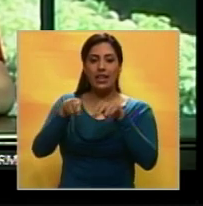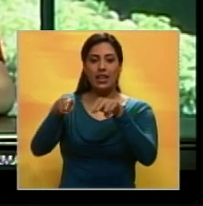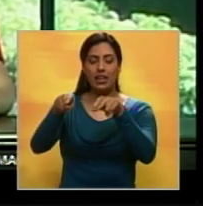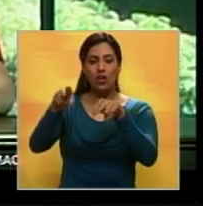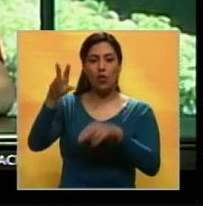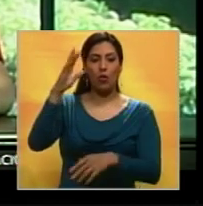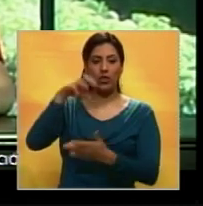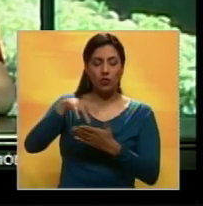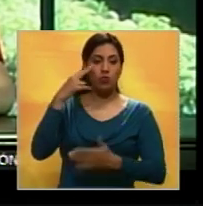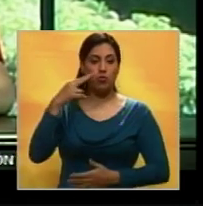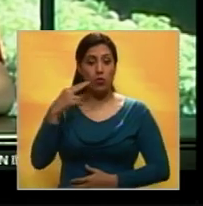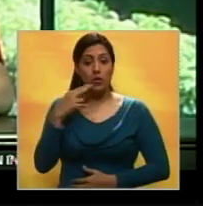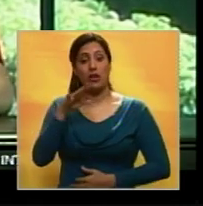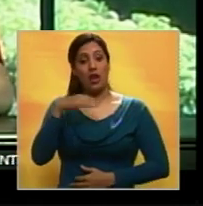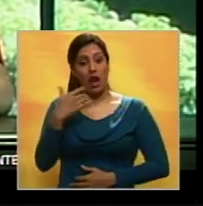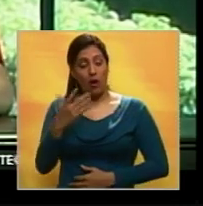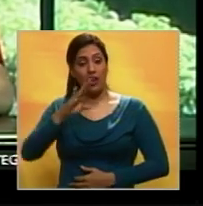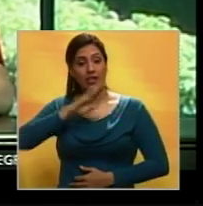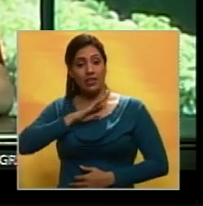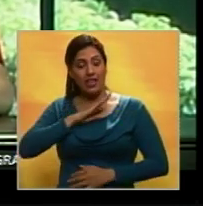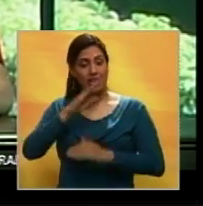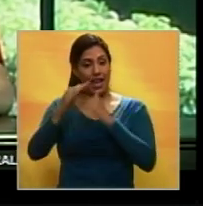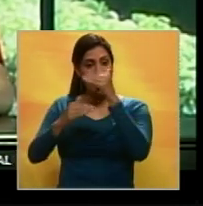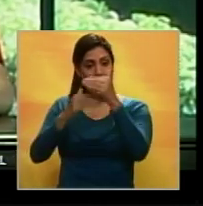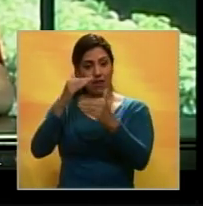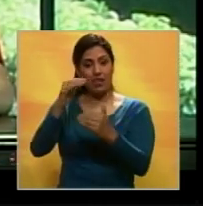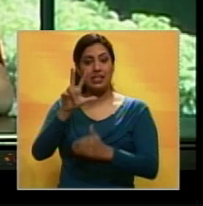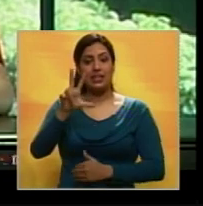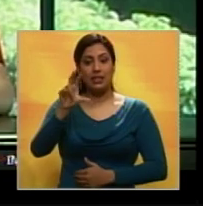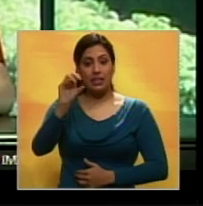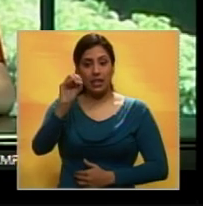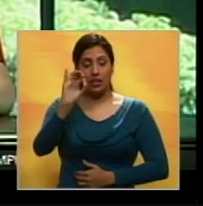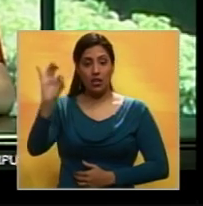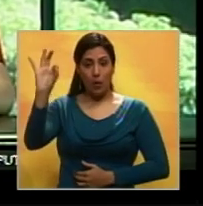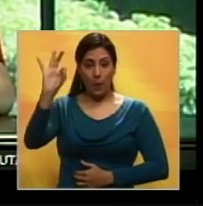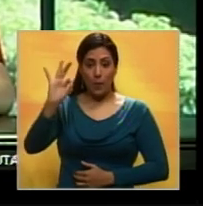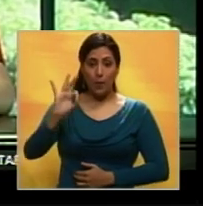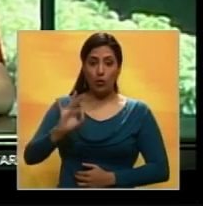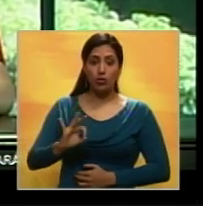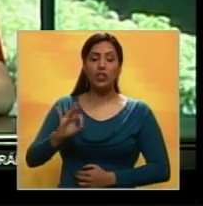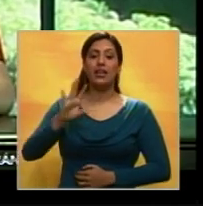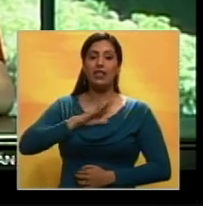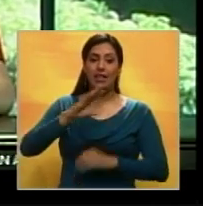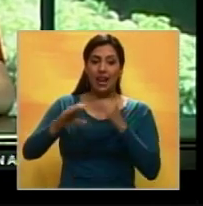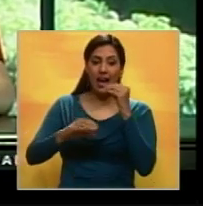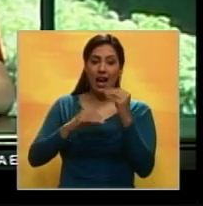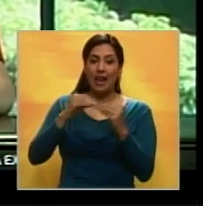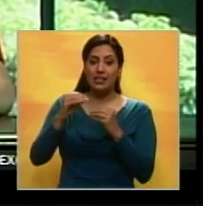Auro. Se encuentra en un avance físico del 30% y generará